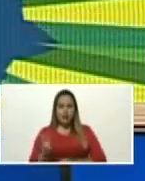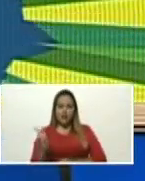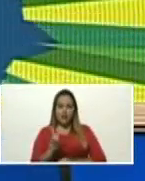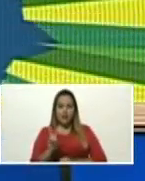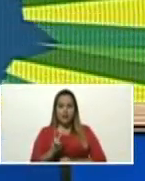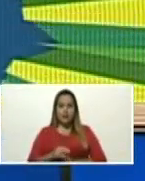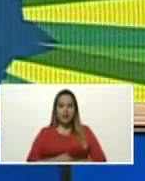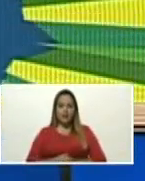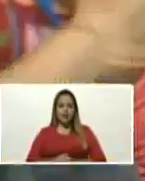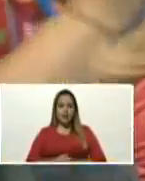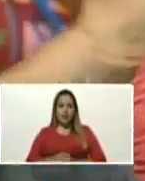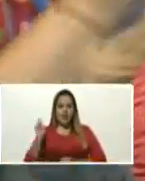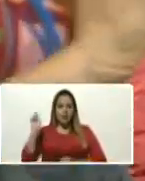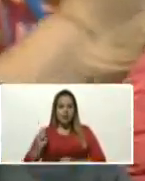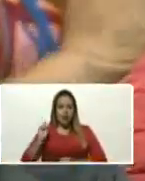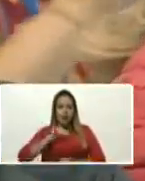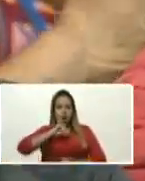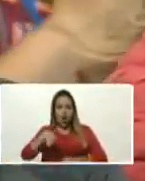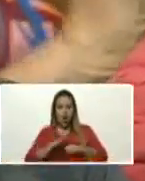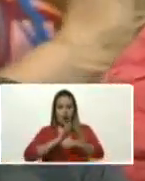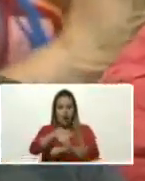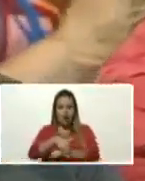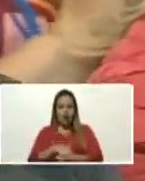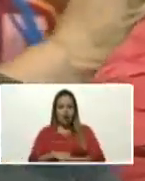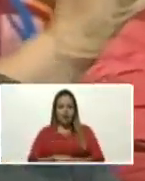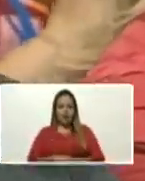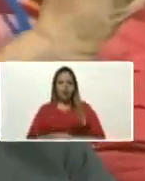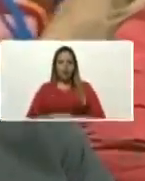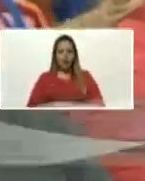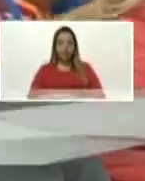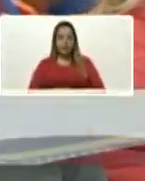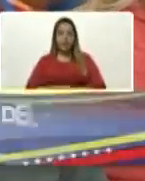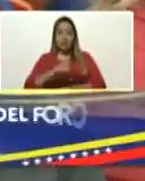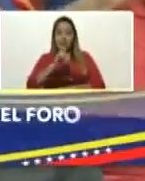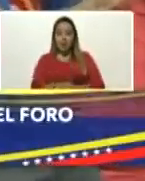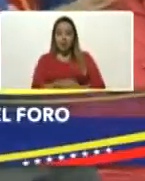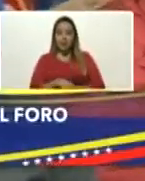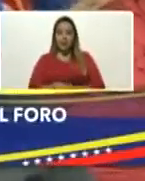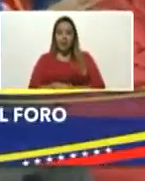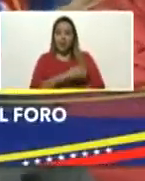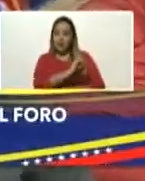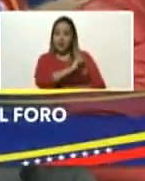Bolivariana de Venezuela, diputado Jorge Rodríguez, la Junta Directiva,